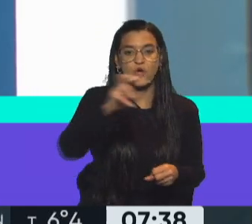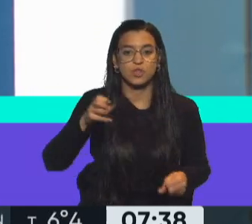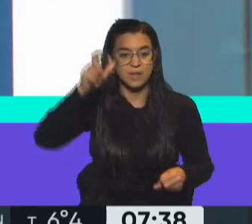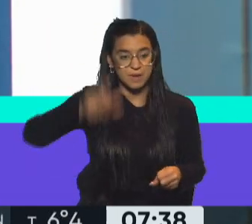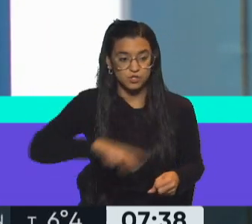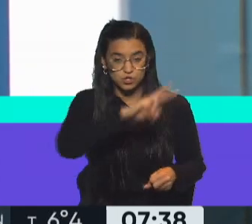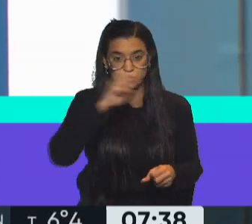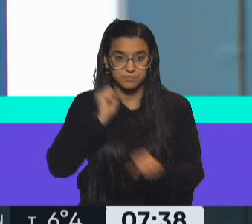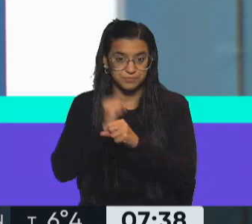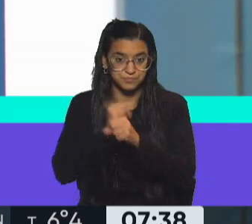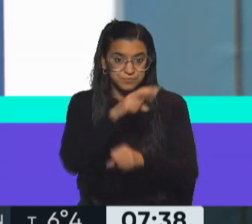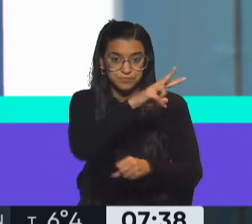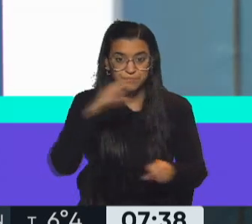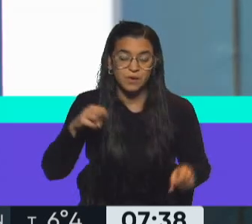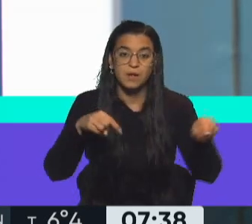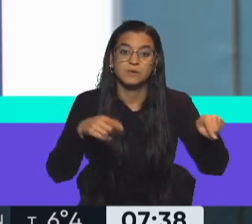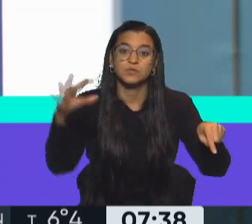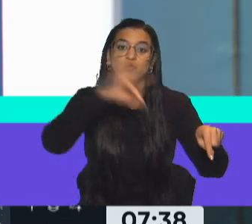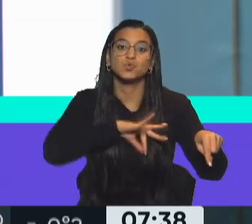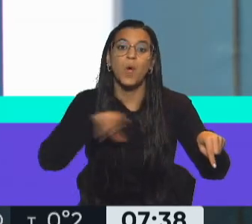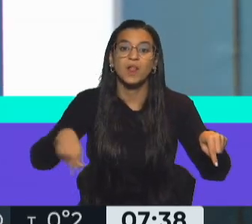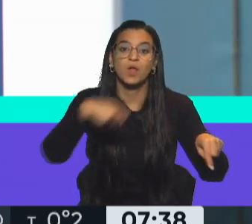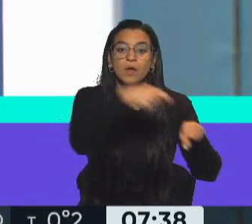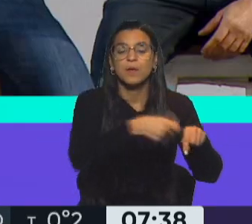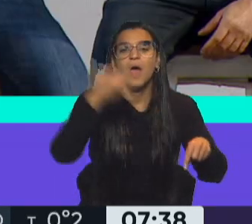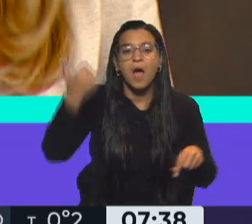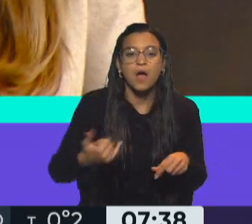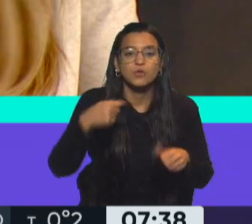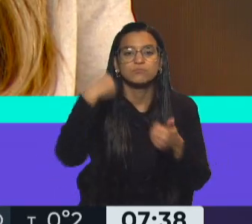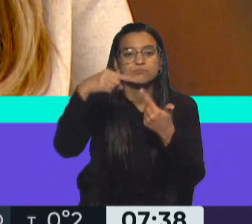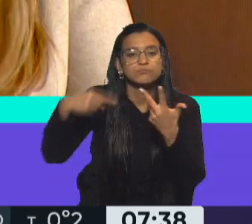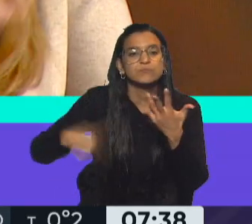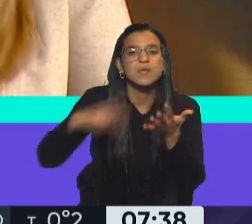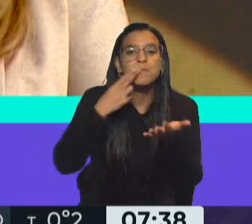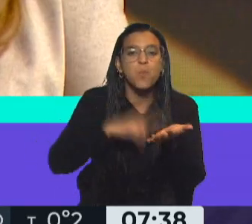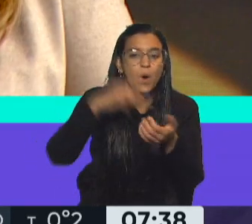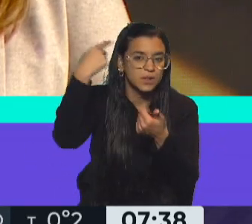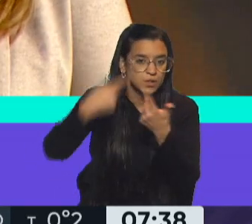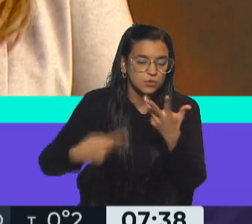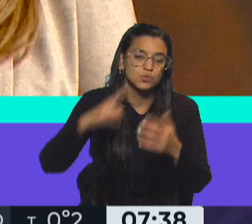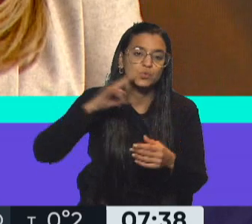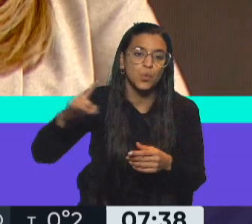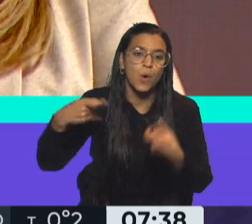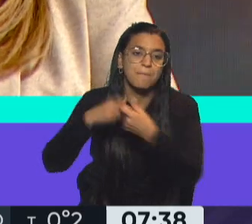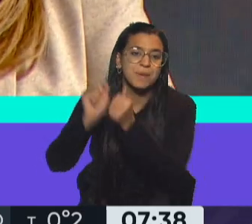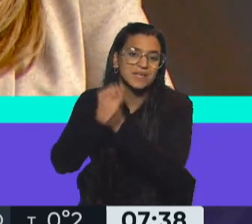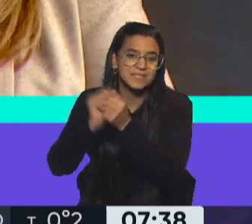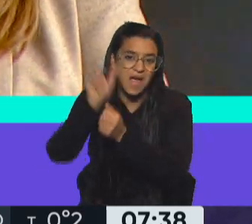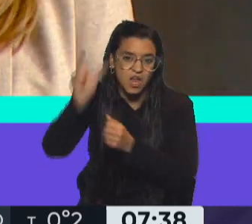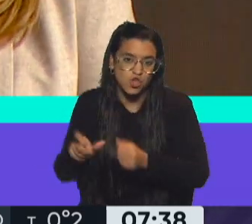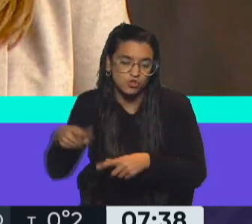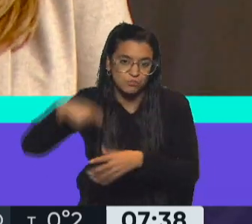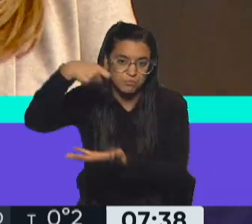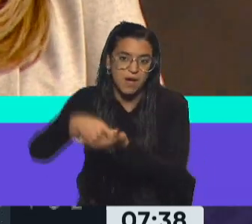trabajador, se sabe que el trabajador recibe un sueldo de bolsillo, pero después hay muchos otros impuestos que pagan los empresarios. La idea de ella